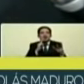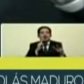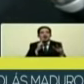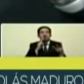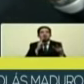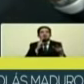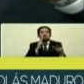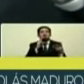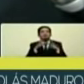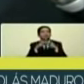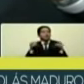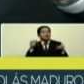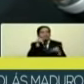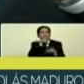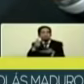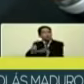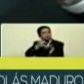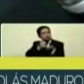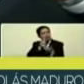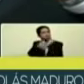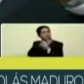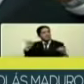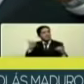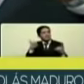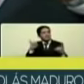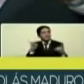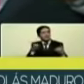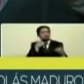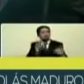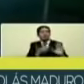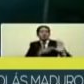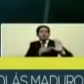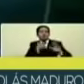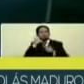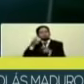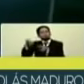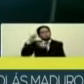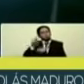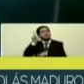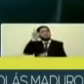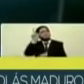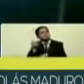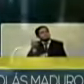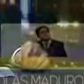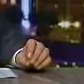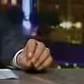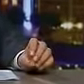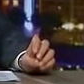de nuestra América, juro por el legado de nuestro amado comandante Hugo Chávez.